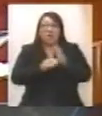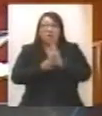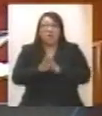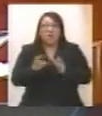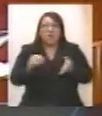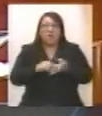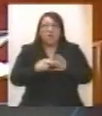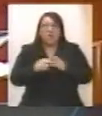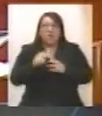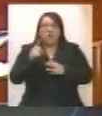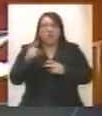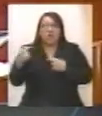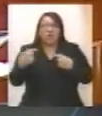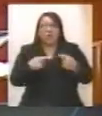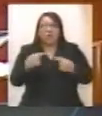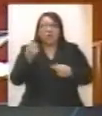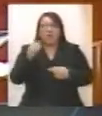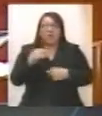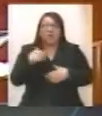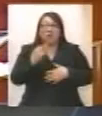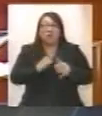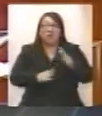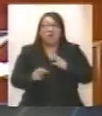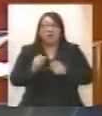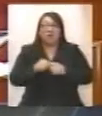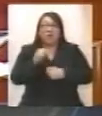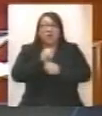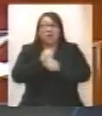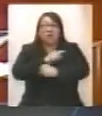emprendimientos y un concurso para financiar el